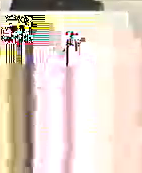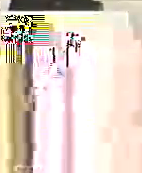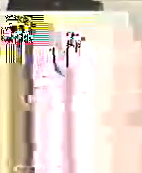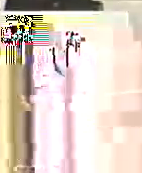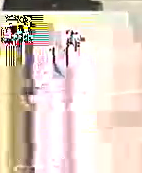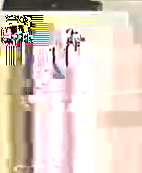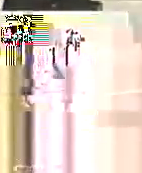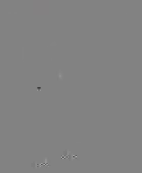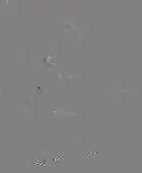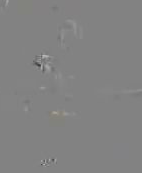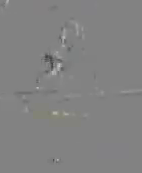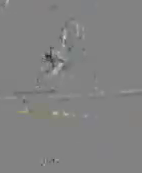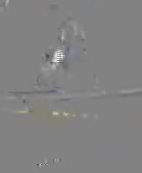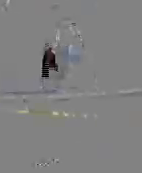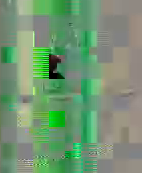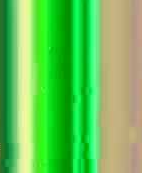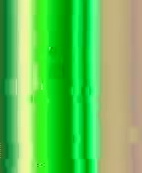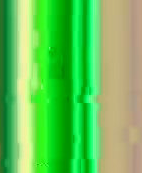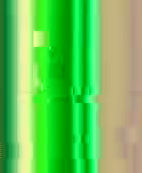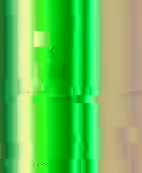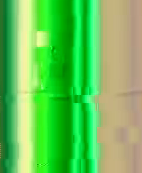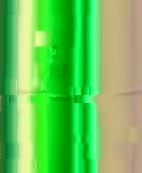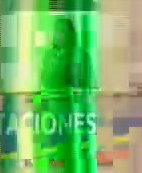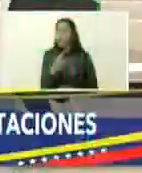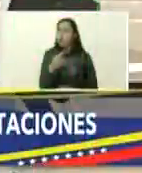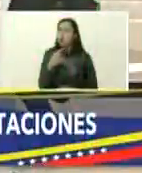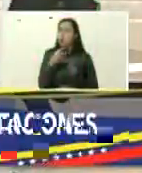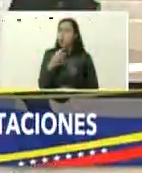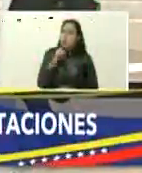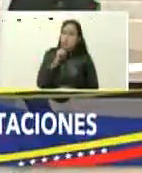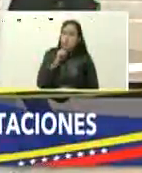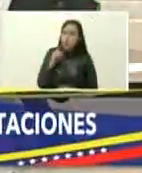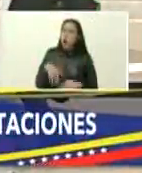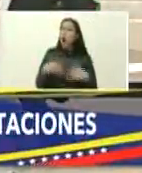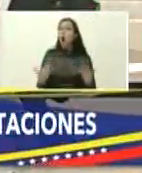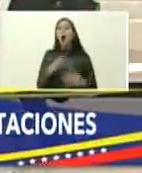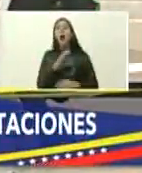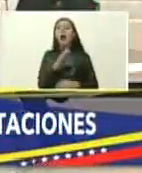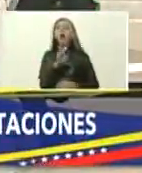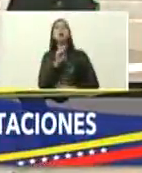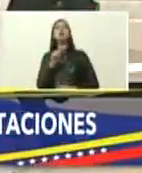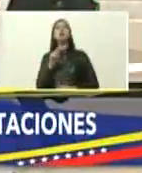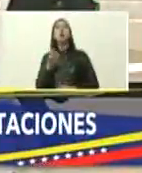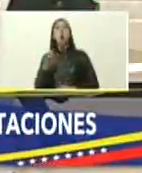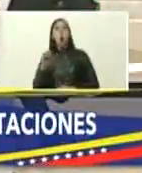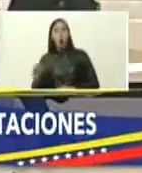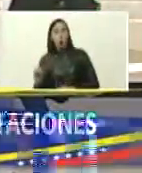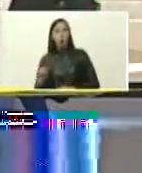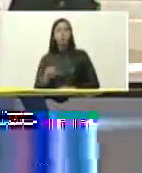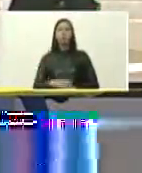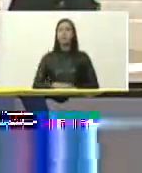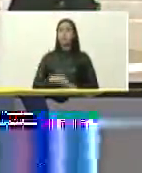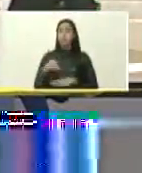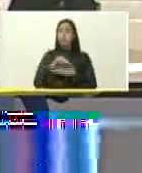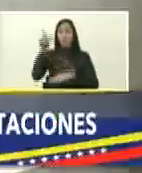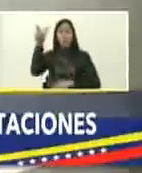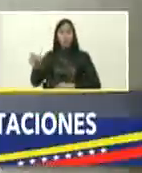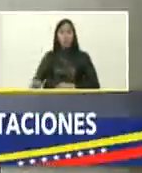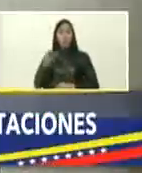Soteldo. Soteldo, Soteldo, solo Soteldo. Castro Soteldo, ¿verdad? Vale. Castro Soteldo, ministro,